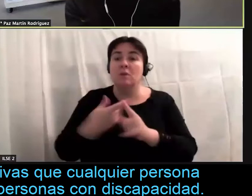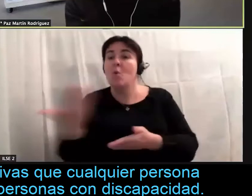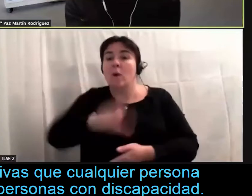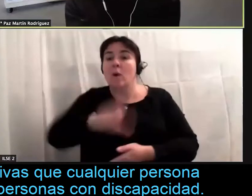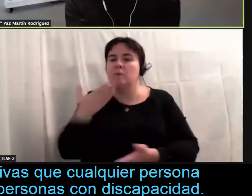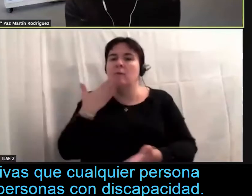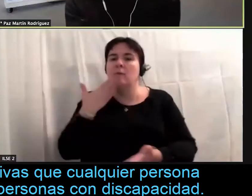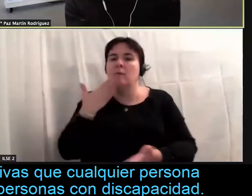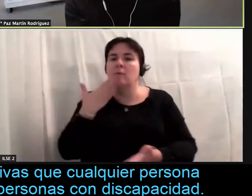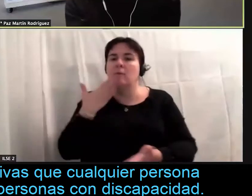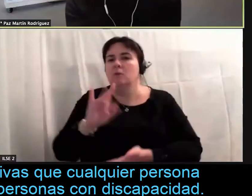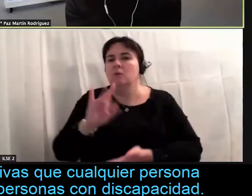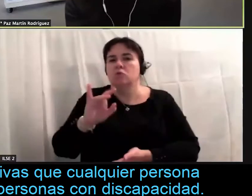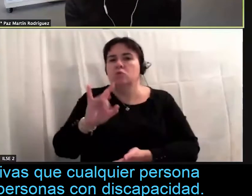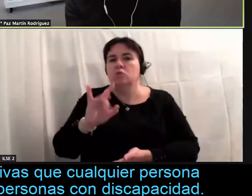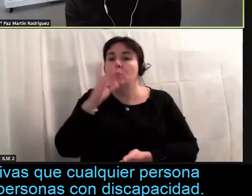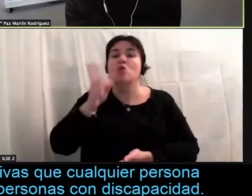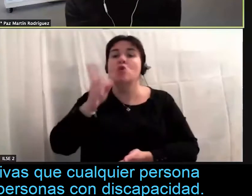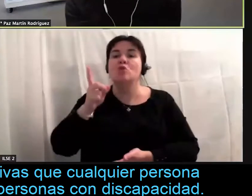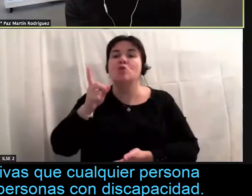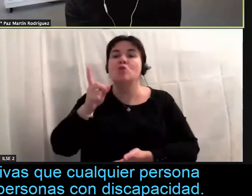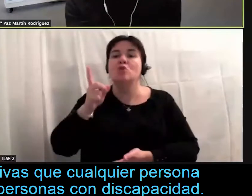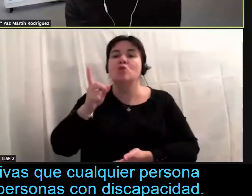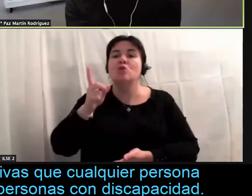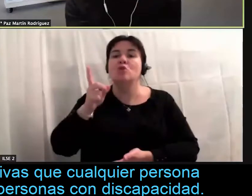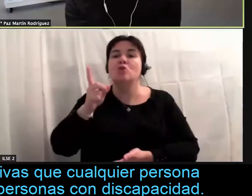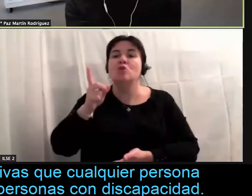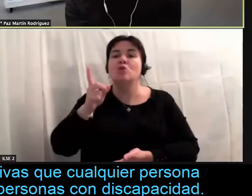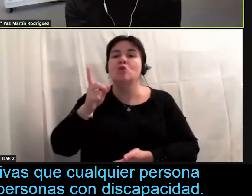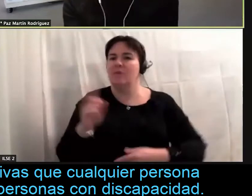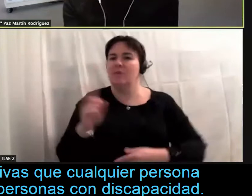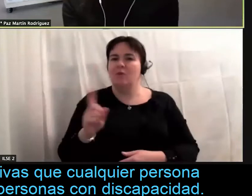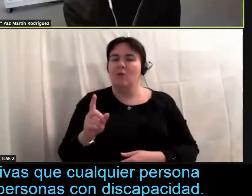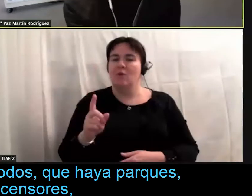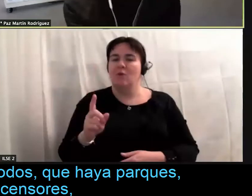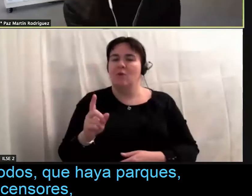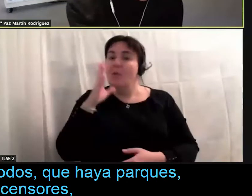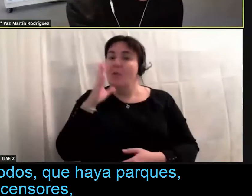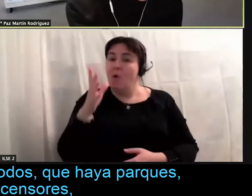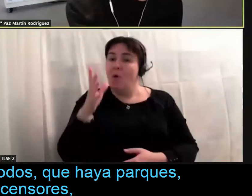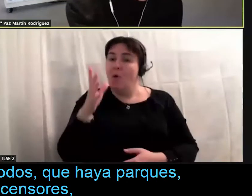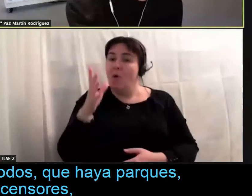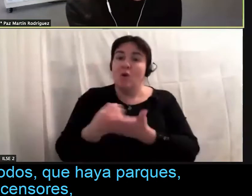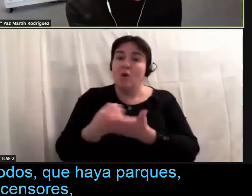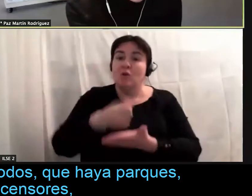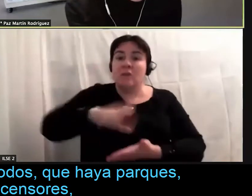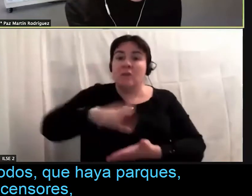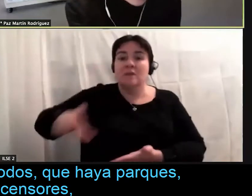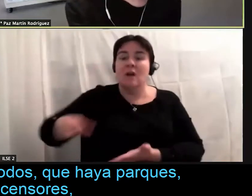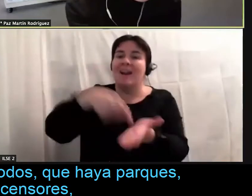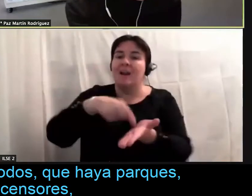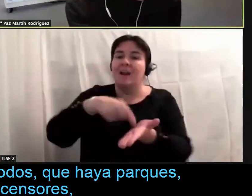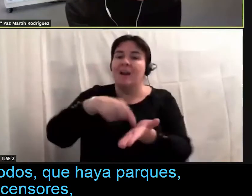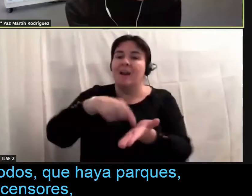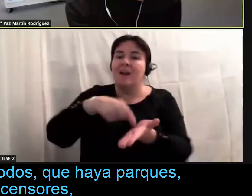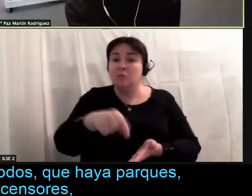discapacidad, que eso es lo que hay que empezar a poner encima de la mesa. No es, toda esta gente está reclamando esto, pero es que esto es muy bueno para todos. Que